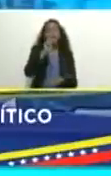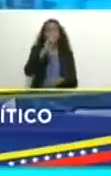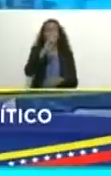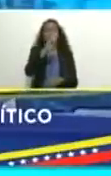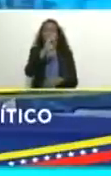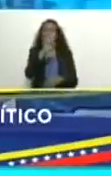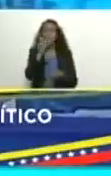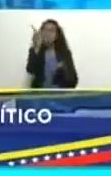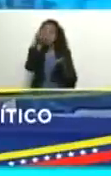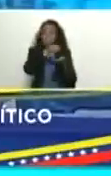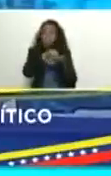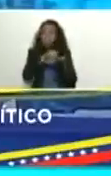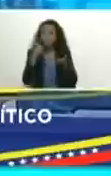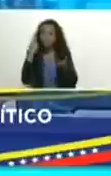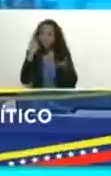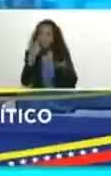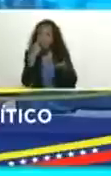Tomen dato.